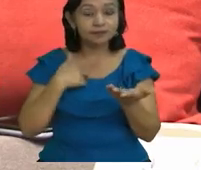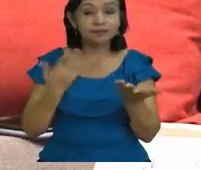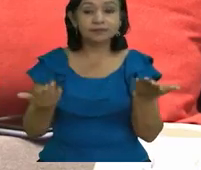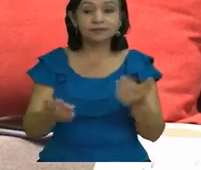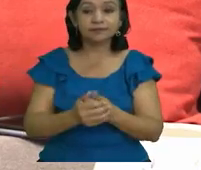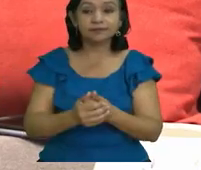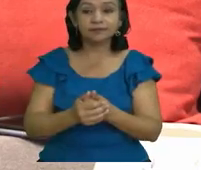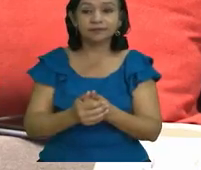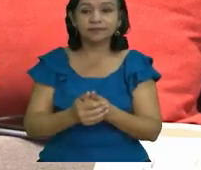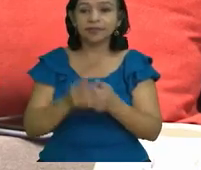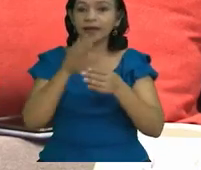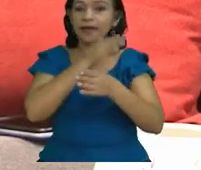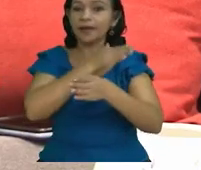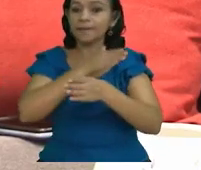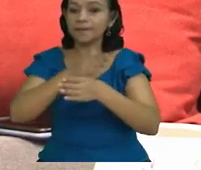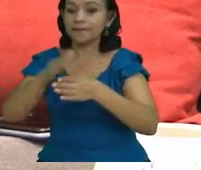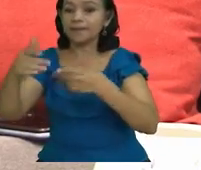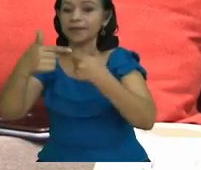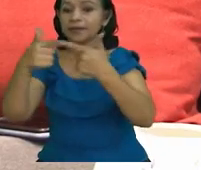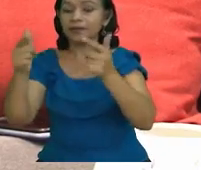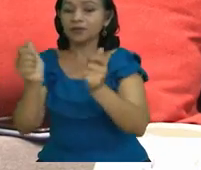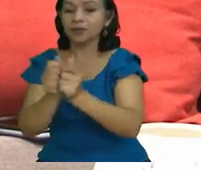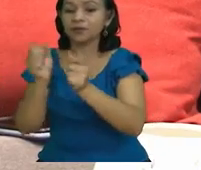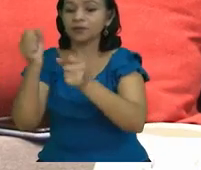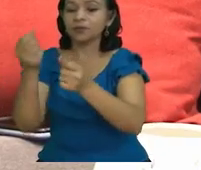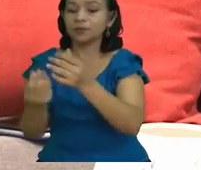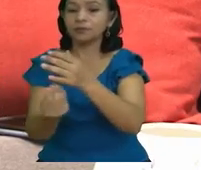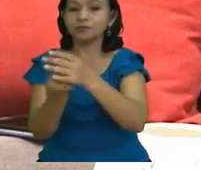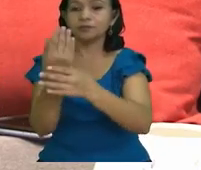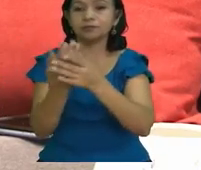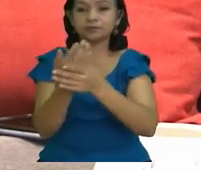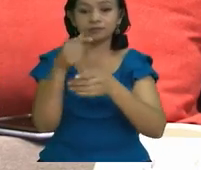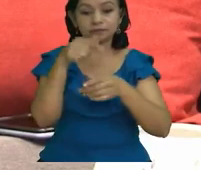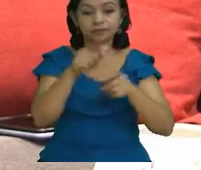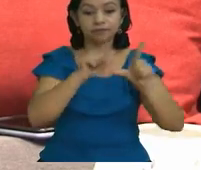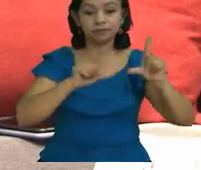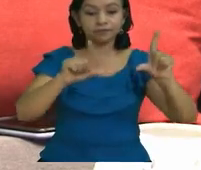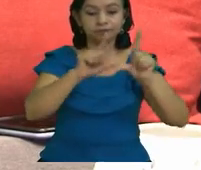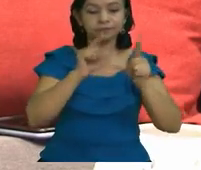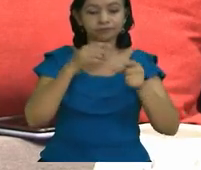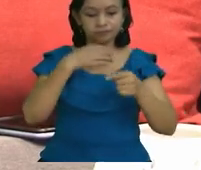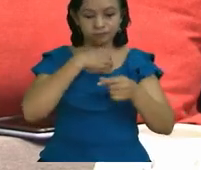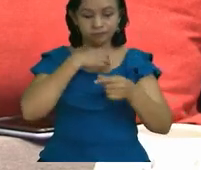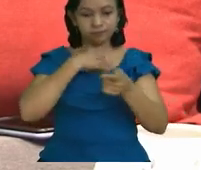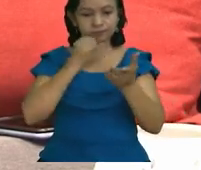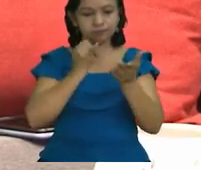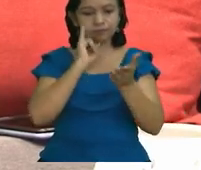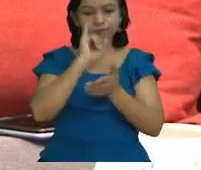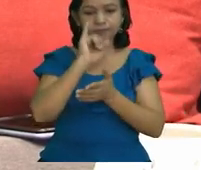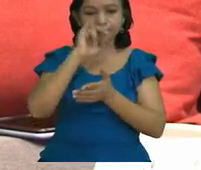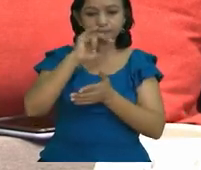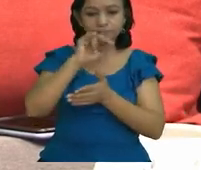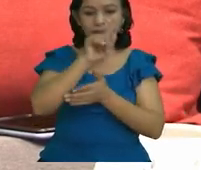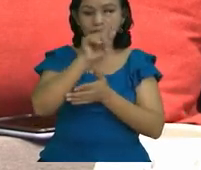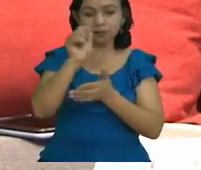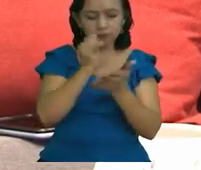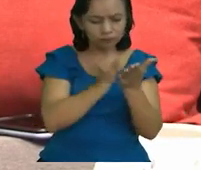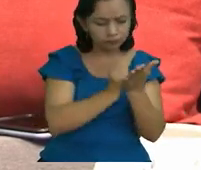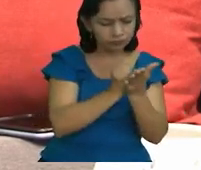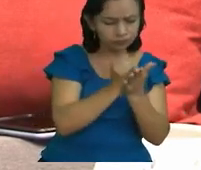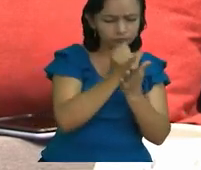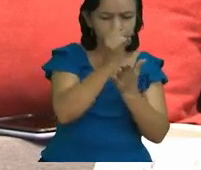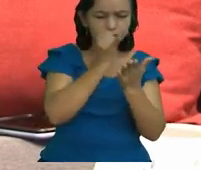o las parcelas que tenemos en conjunto con los productores. Entonces, aquí en estos centros nosotros investigamos. Entonces, ahí en estos centros donde nosotros